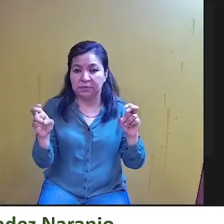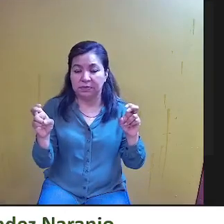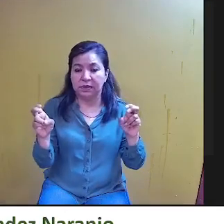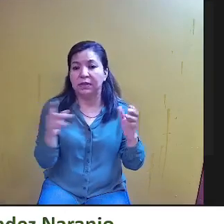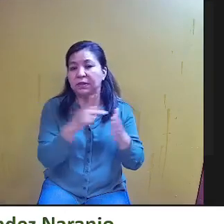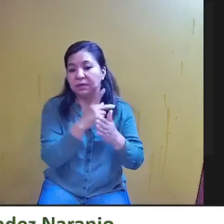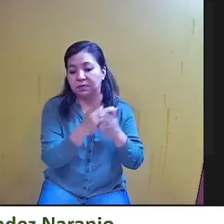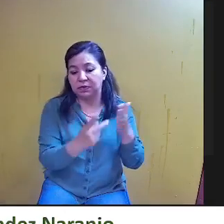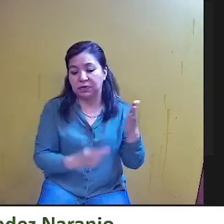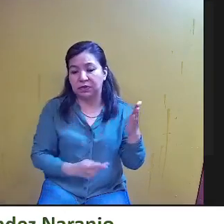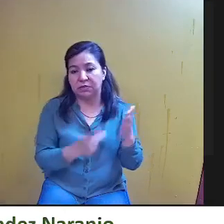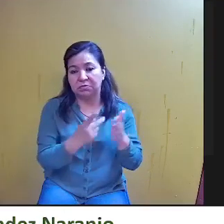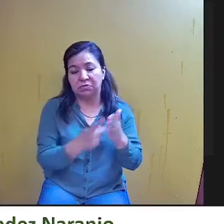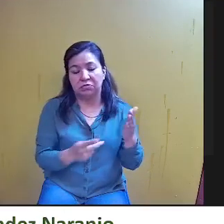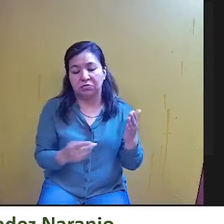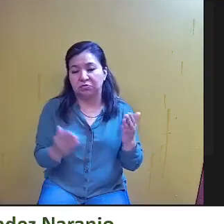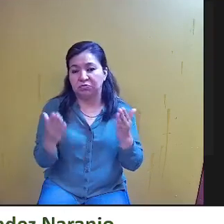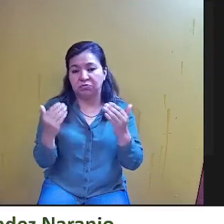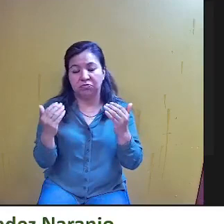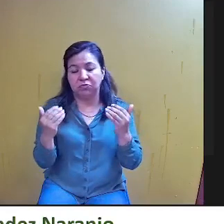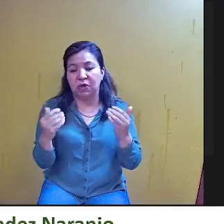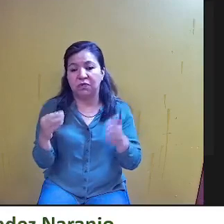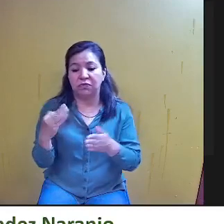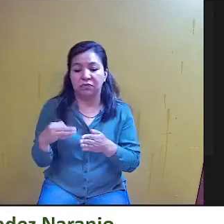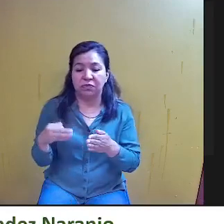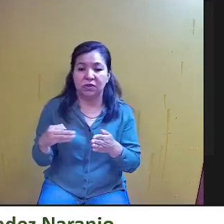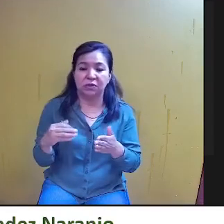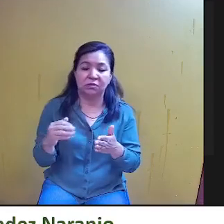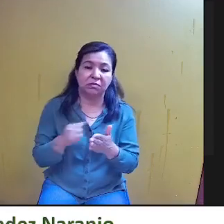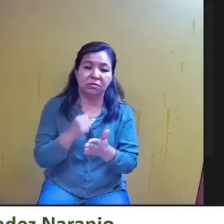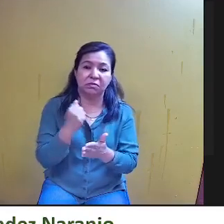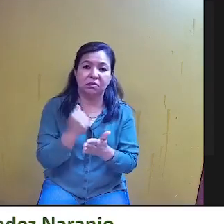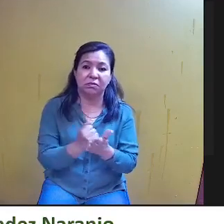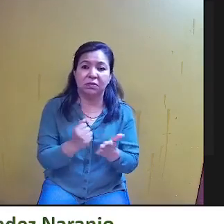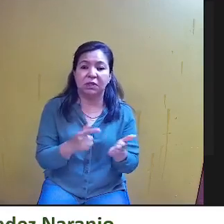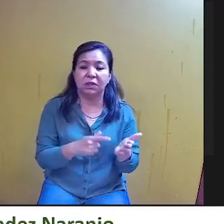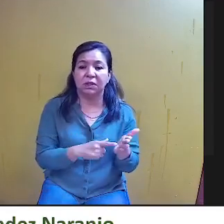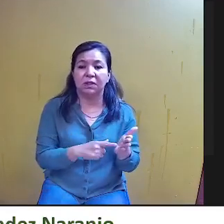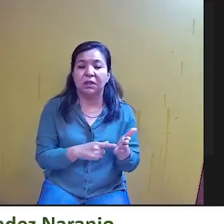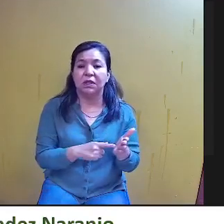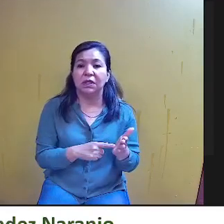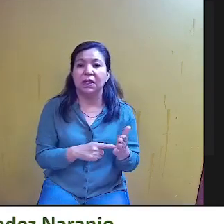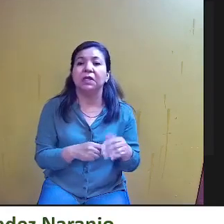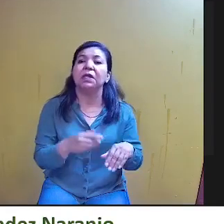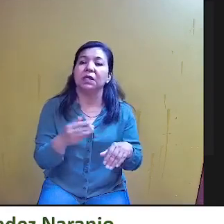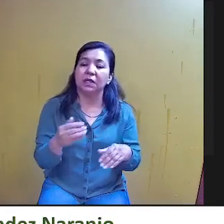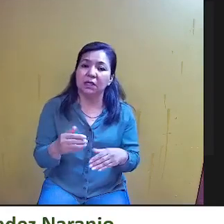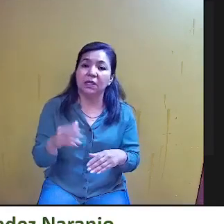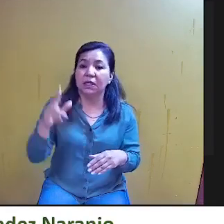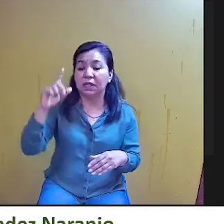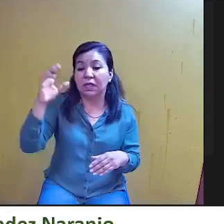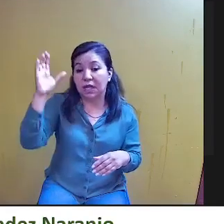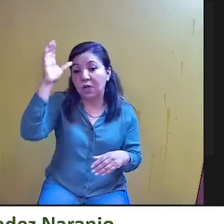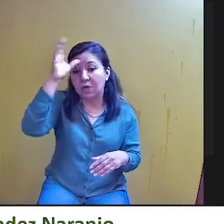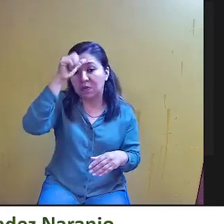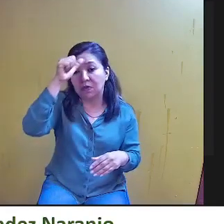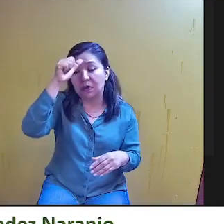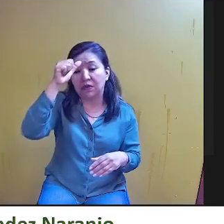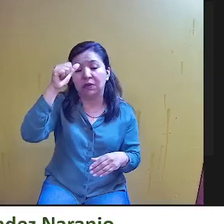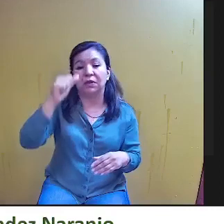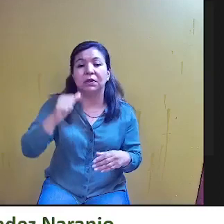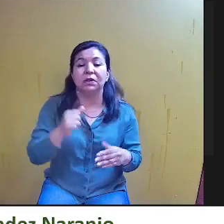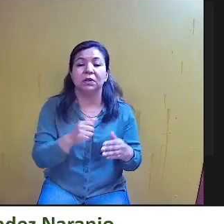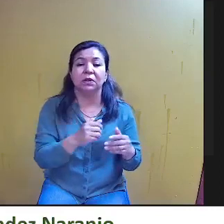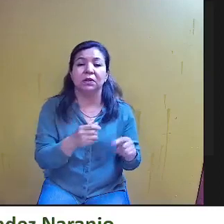propone declararlo inoperante e infundado. Lo inoperante porque el acuerdo 103, diagonal EC, diagonal 30-10-2023,